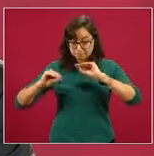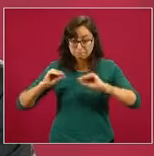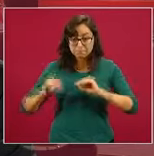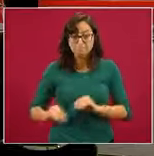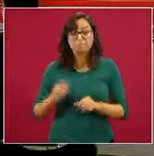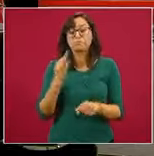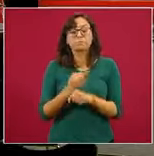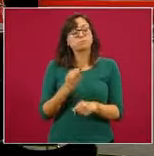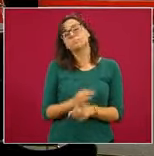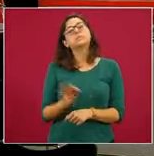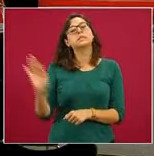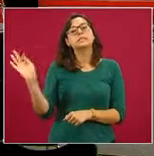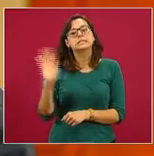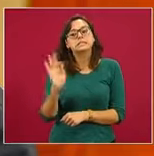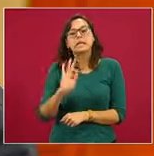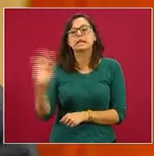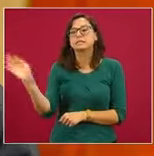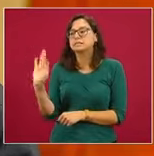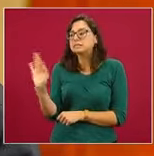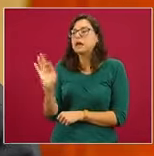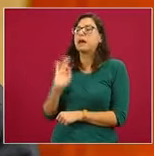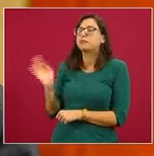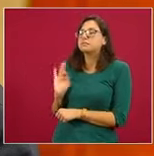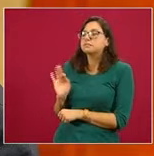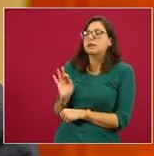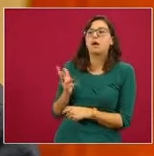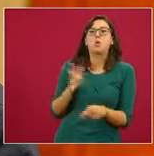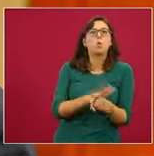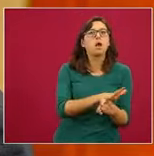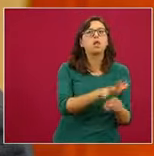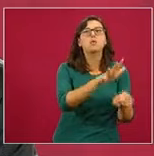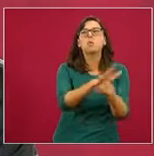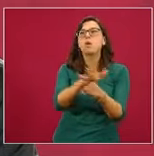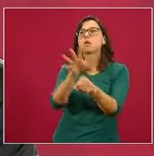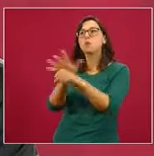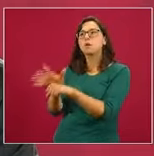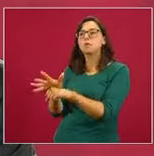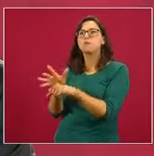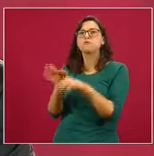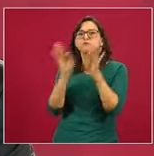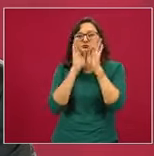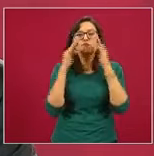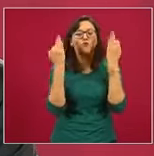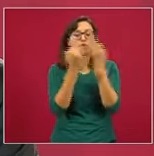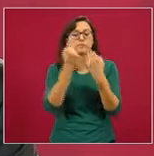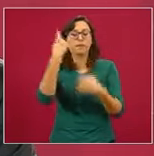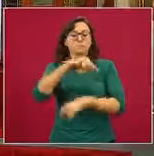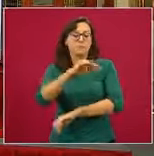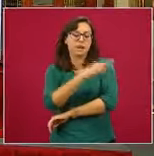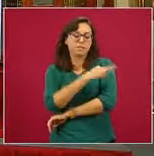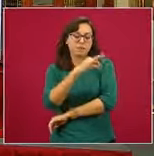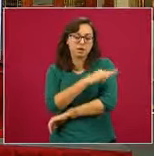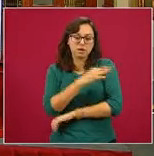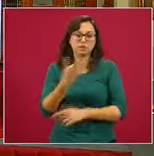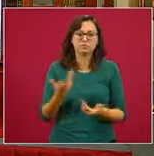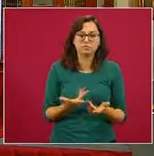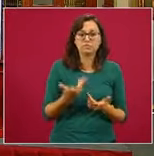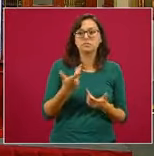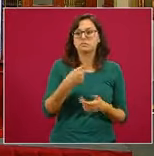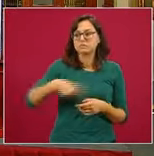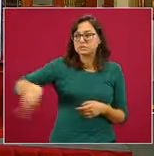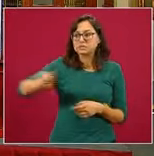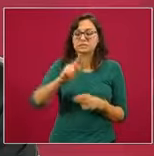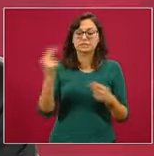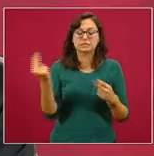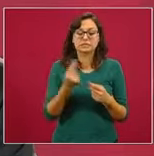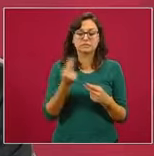en escenarios hipotéticos, cuáles podrían ser los esquemas de vacunación, la logística, la operación, las